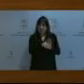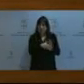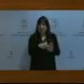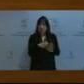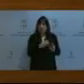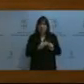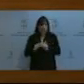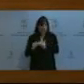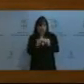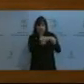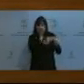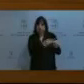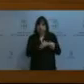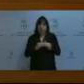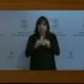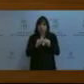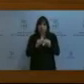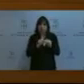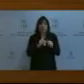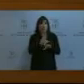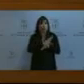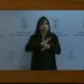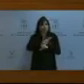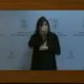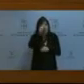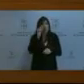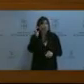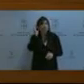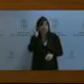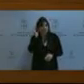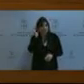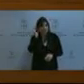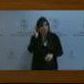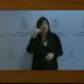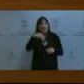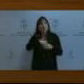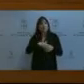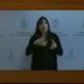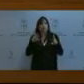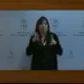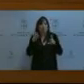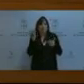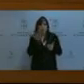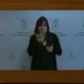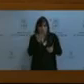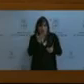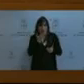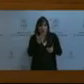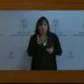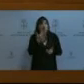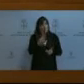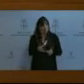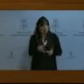y los consejeros y consejeras del Consejo Escolar, que fue defendida por la inmensa